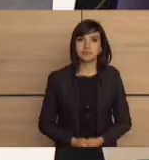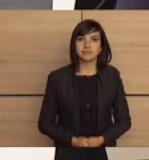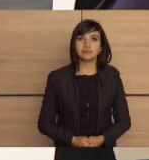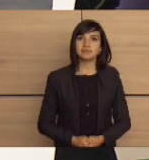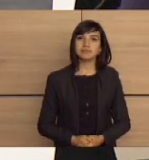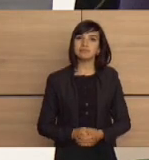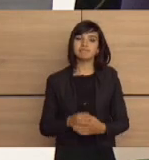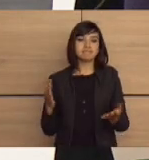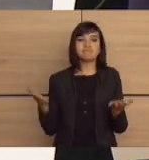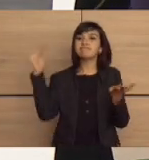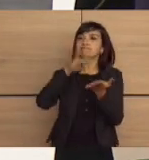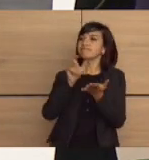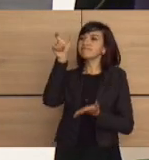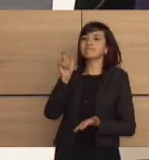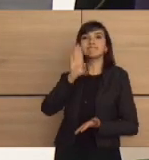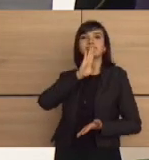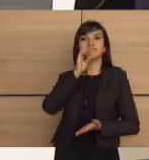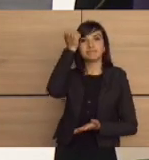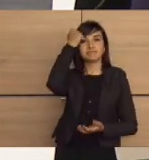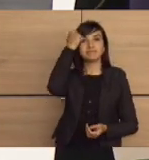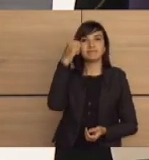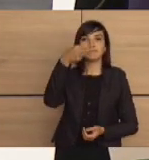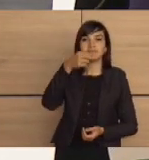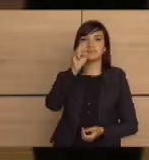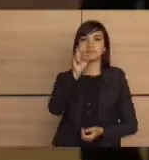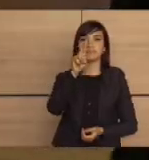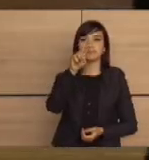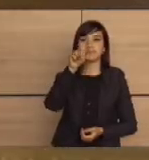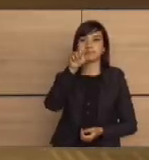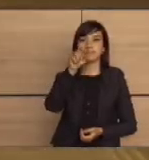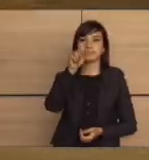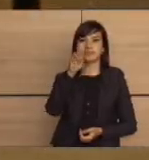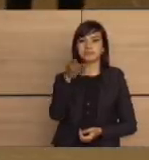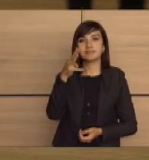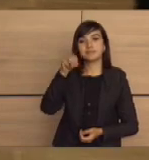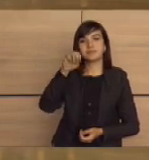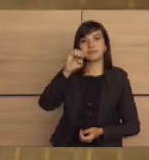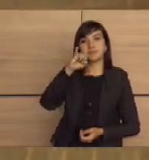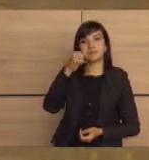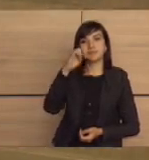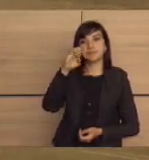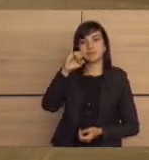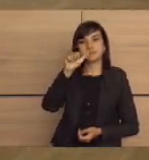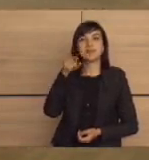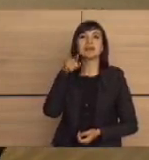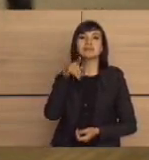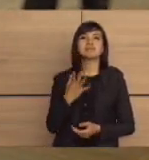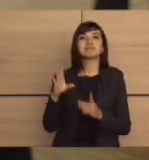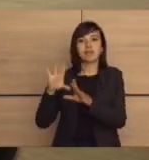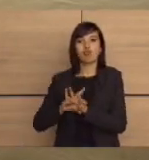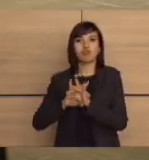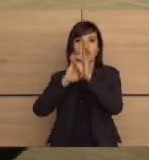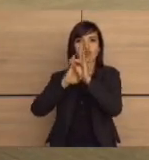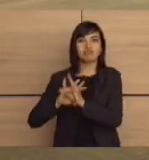También va a estar en este conversatorio el profesor Germán Mejía Pavoni, doctor en Historia de América Latina de la Universidad de